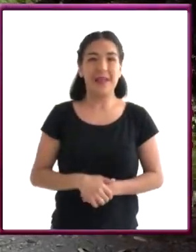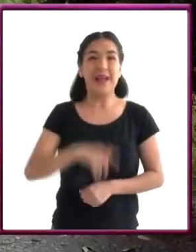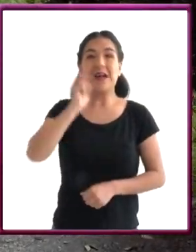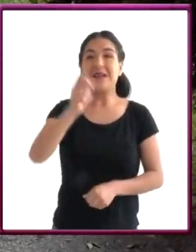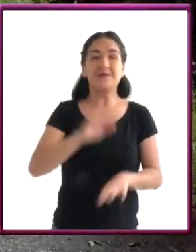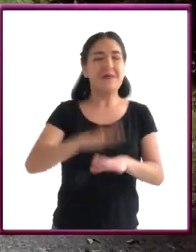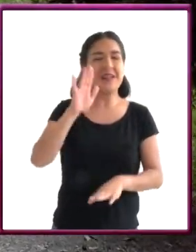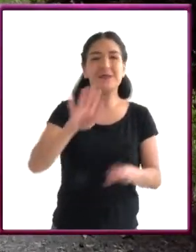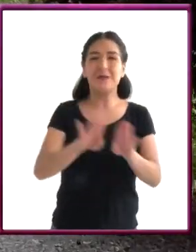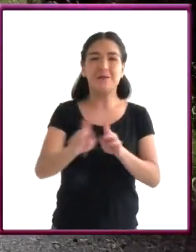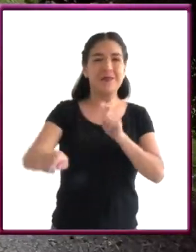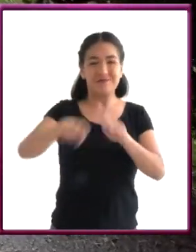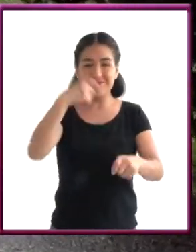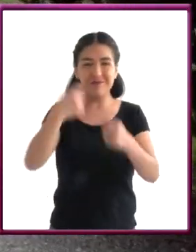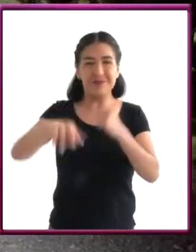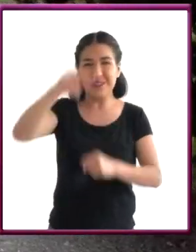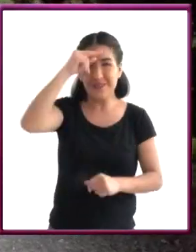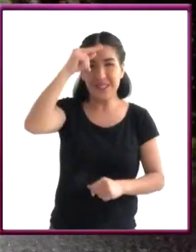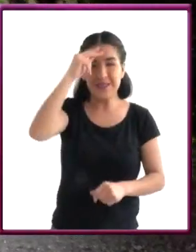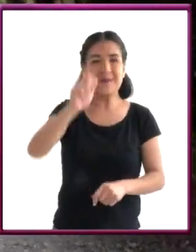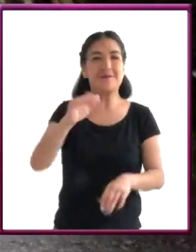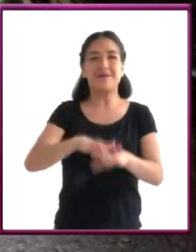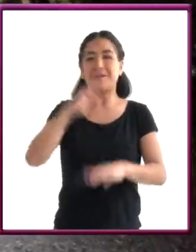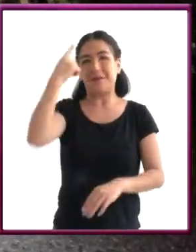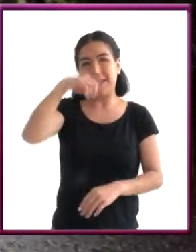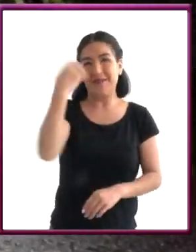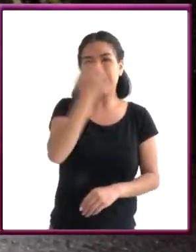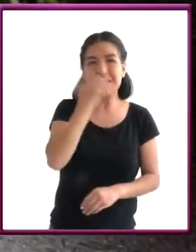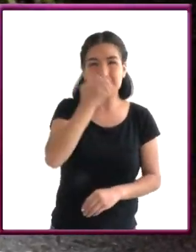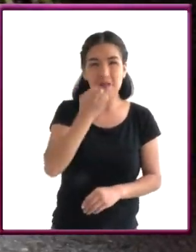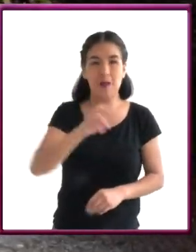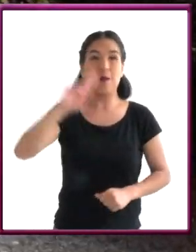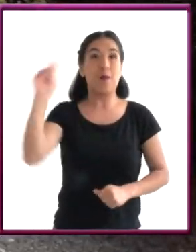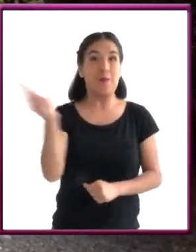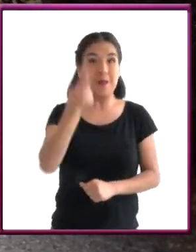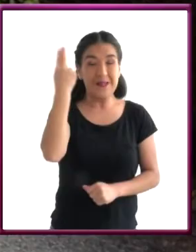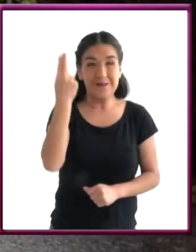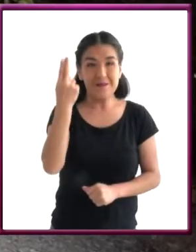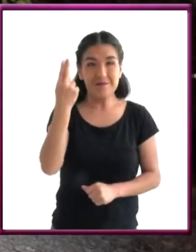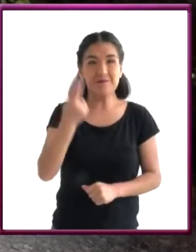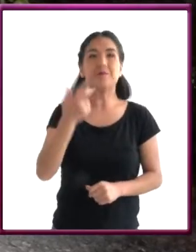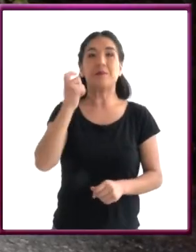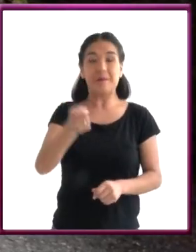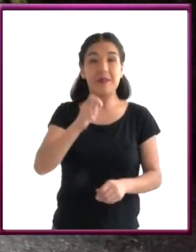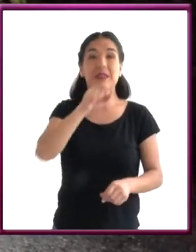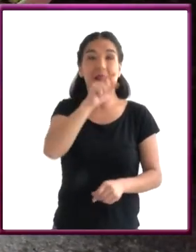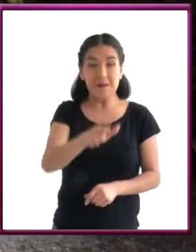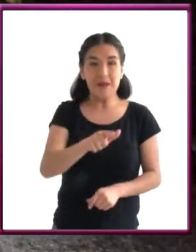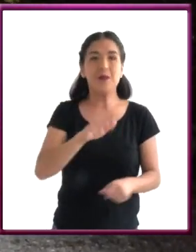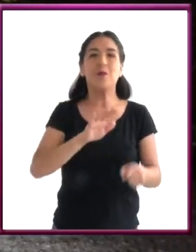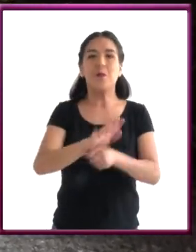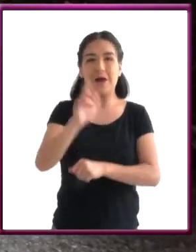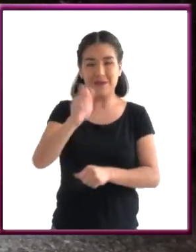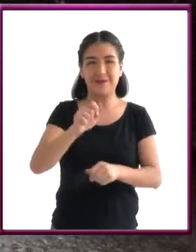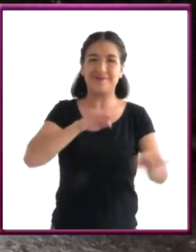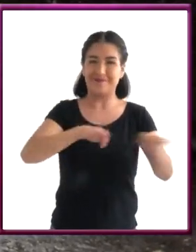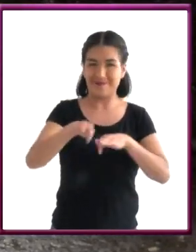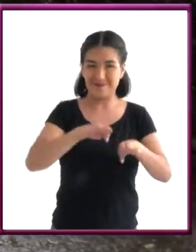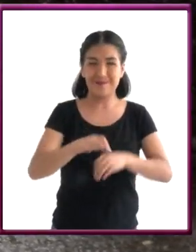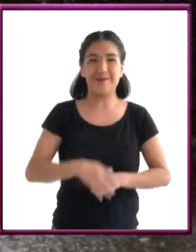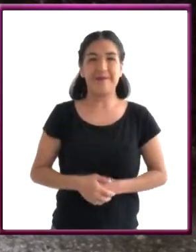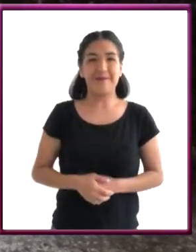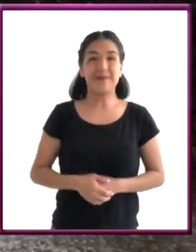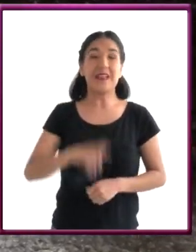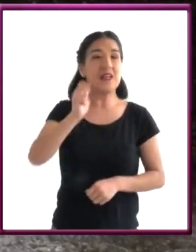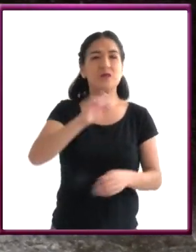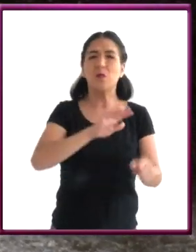de las habilidades más valoradas en el campo escolar, universitario y muy especialmente en el campo laboral, sea